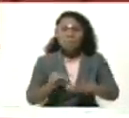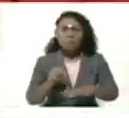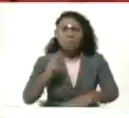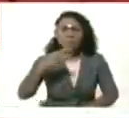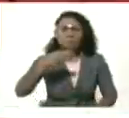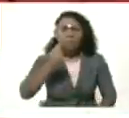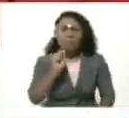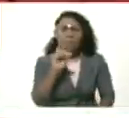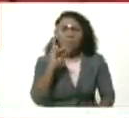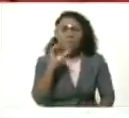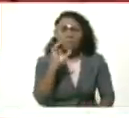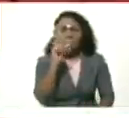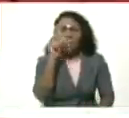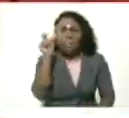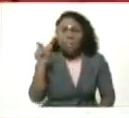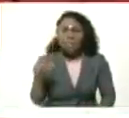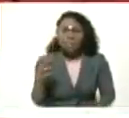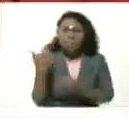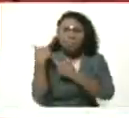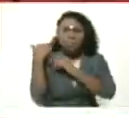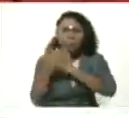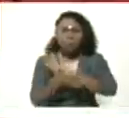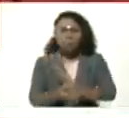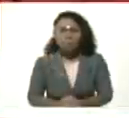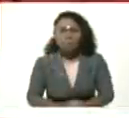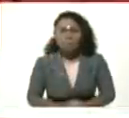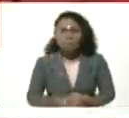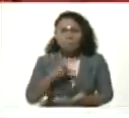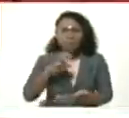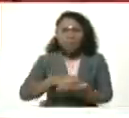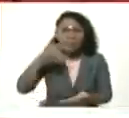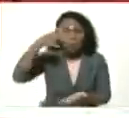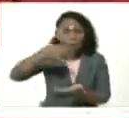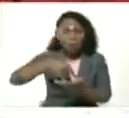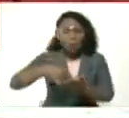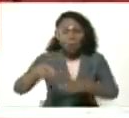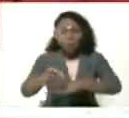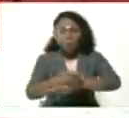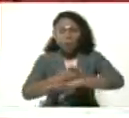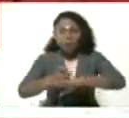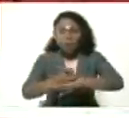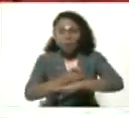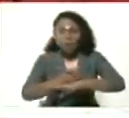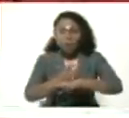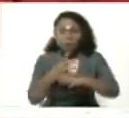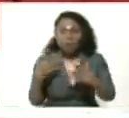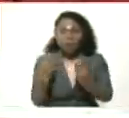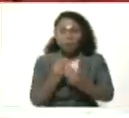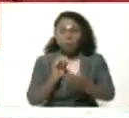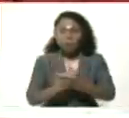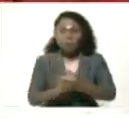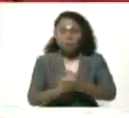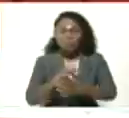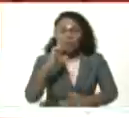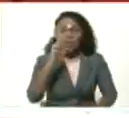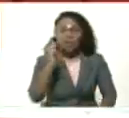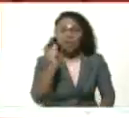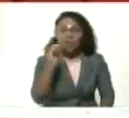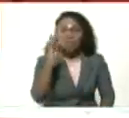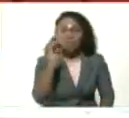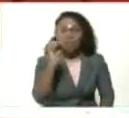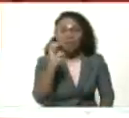Ramos. Estado Carabobo, a la gobernación, el compatriota Rafael